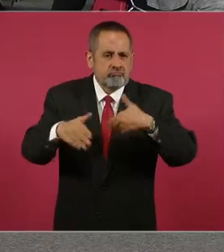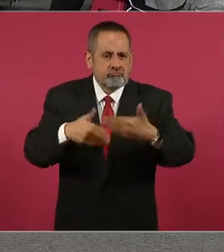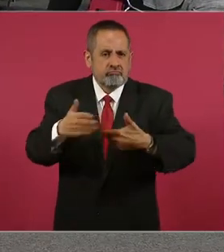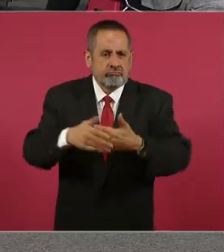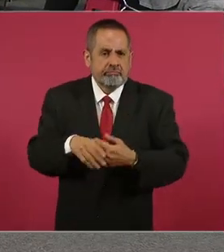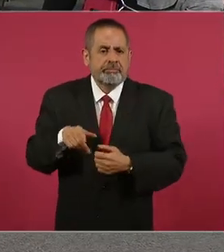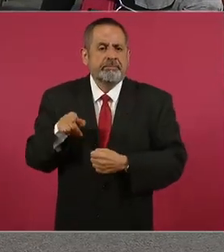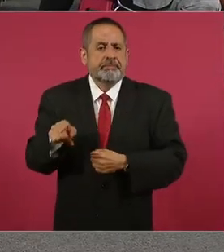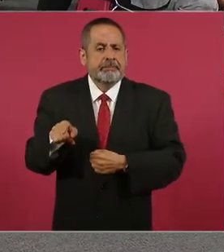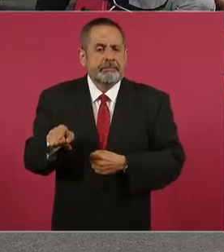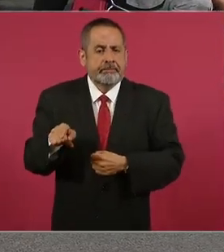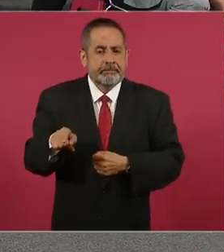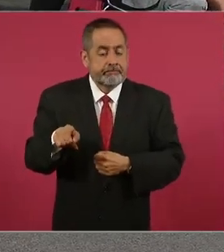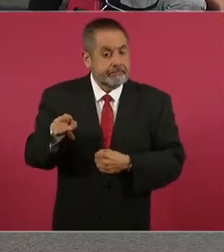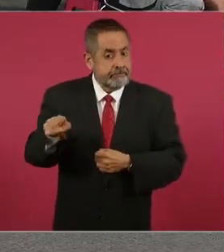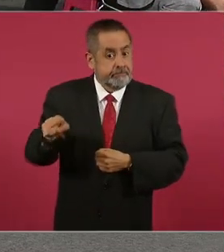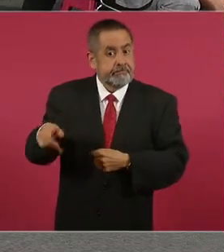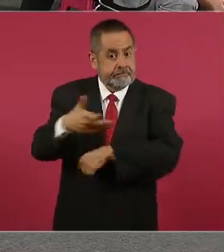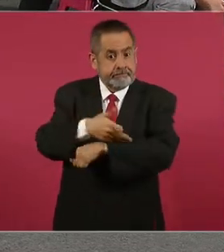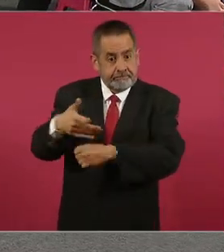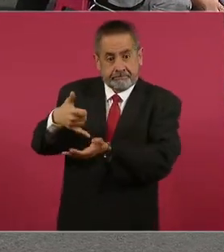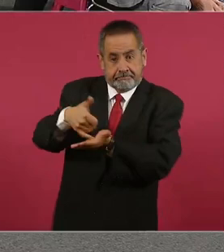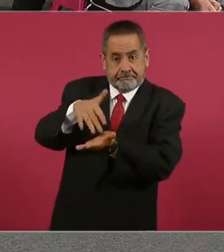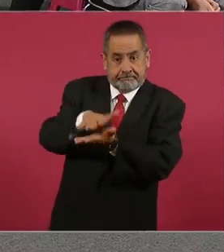tenían su imprenta,